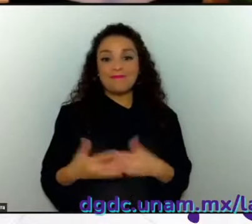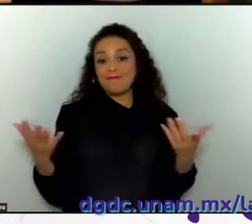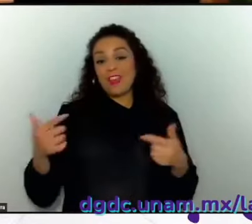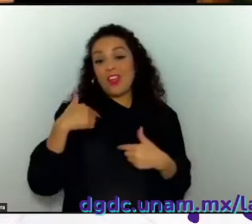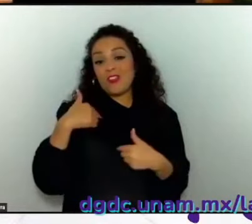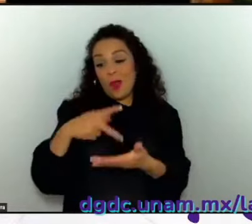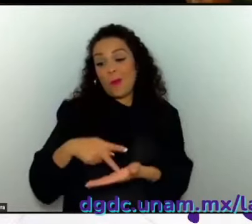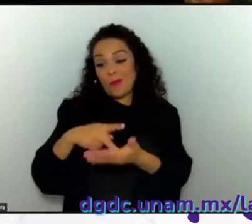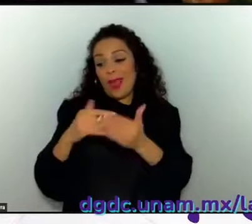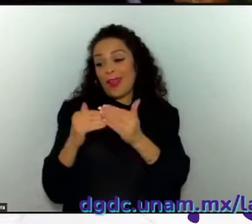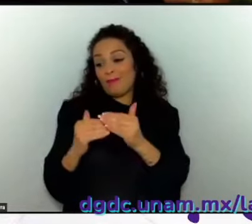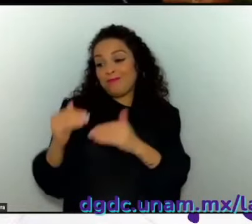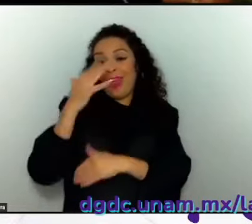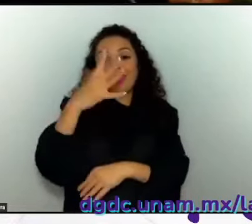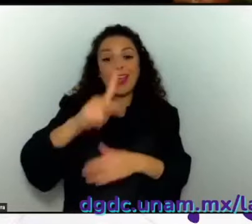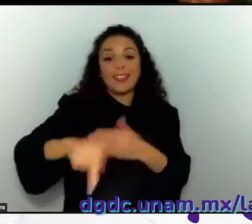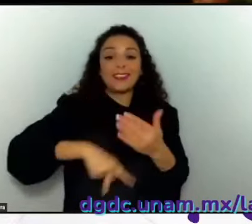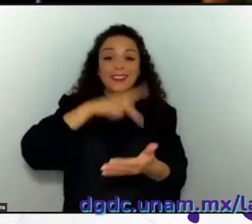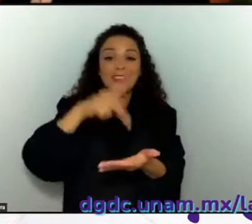Además, ¿no?